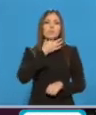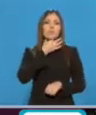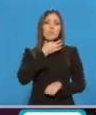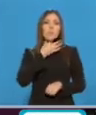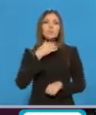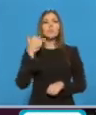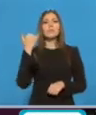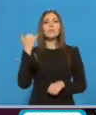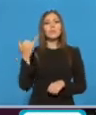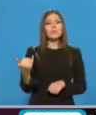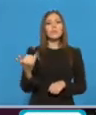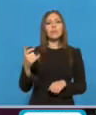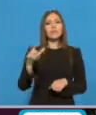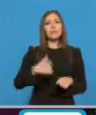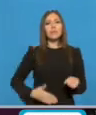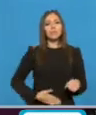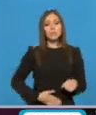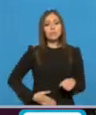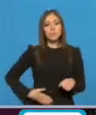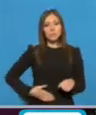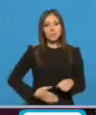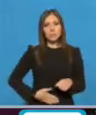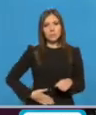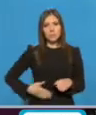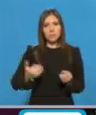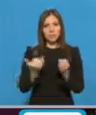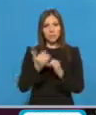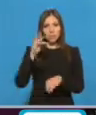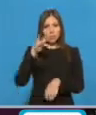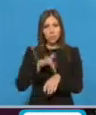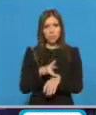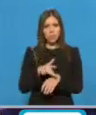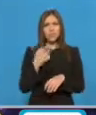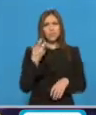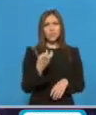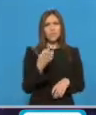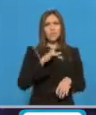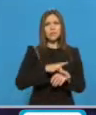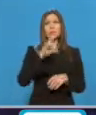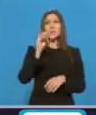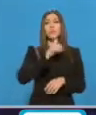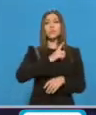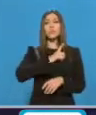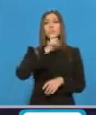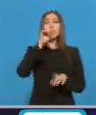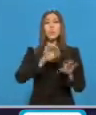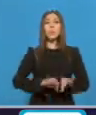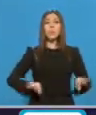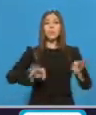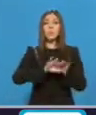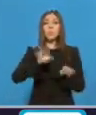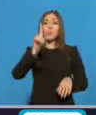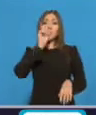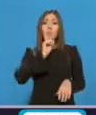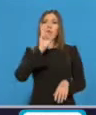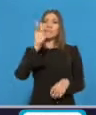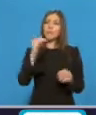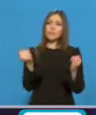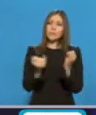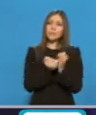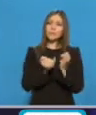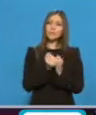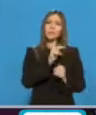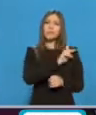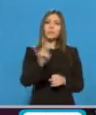y el bajo vientre. El bajo vientre no es únicamente importante en la mujer, también en nosotros